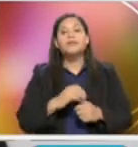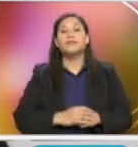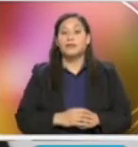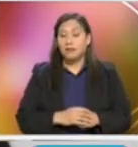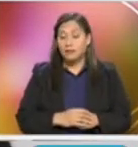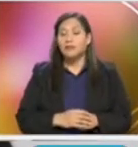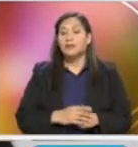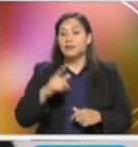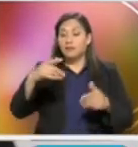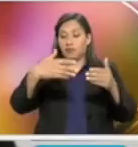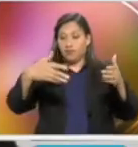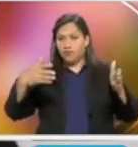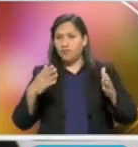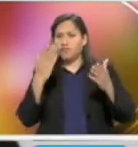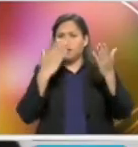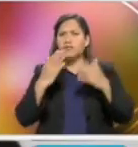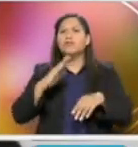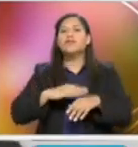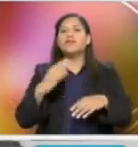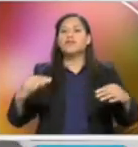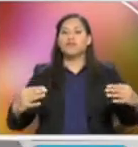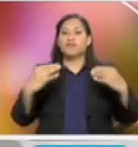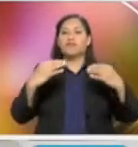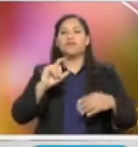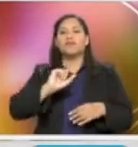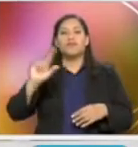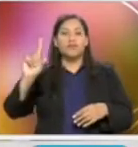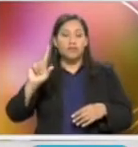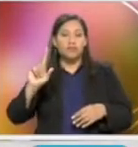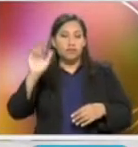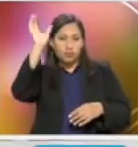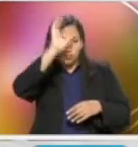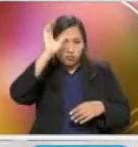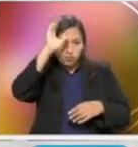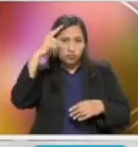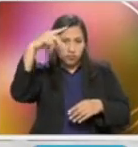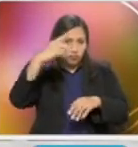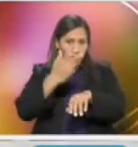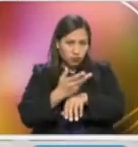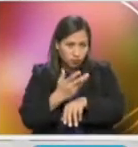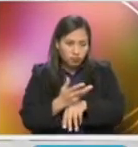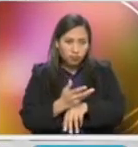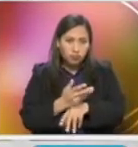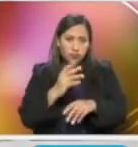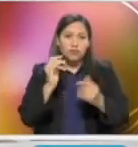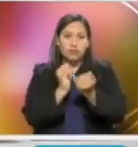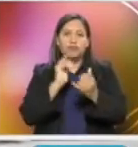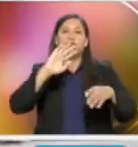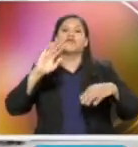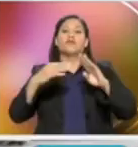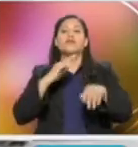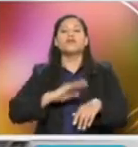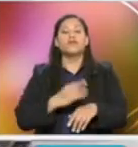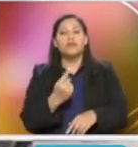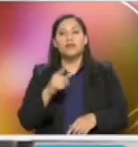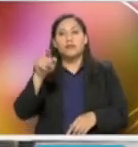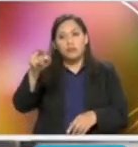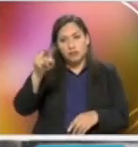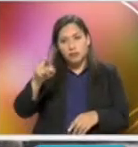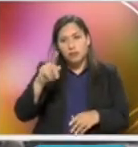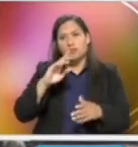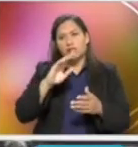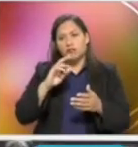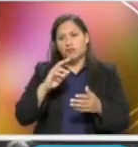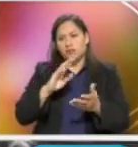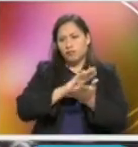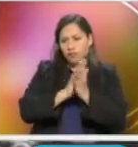trascender el ring para volverse una figura, pues yo creo que de la cultura norteamericana y mundial, ¿no? Por lo que representó, sobre